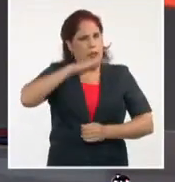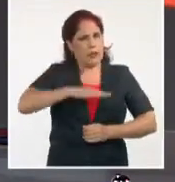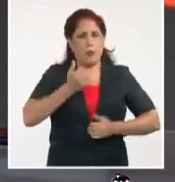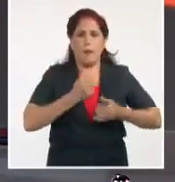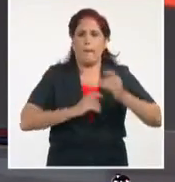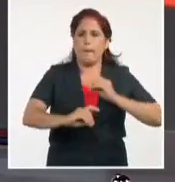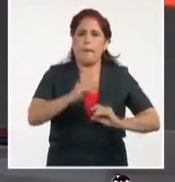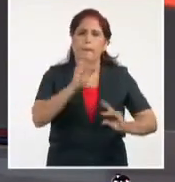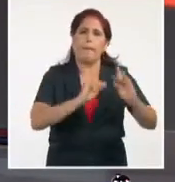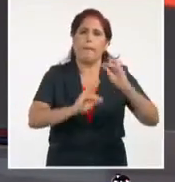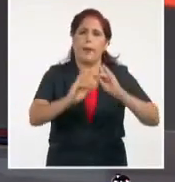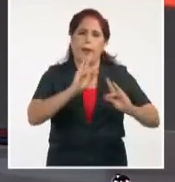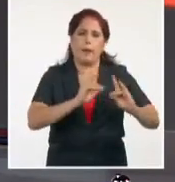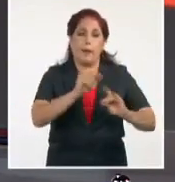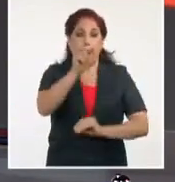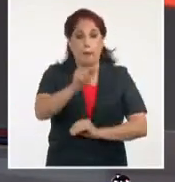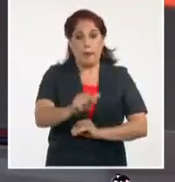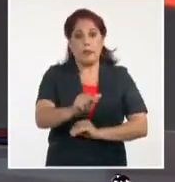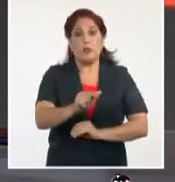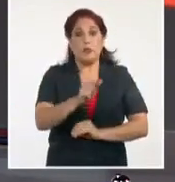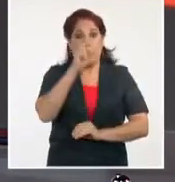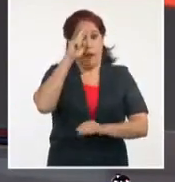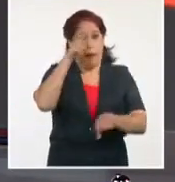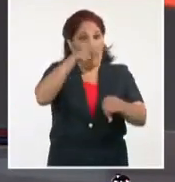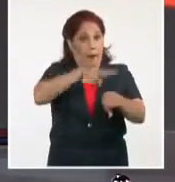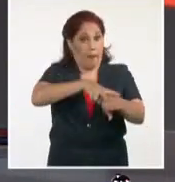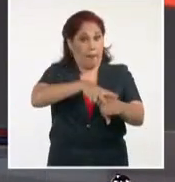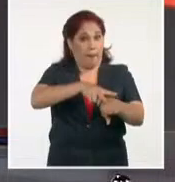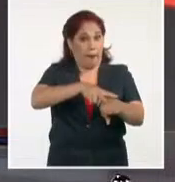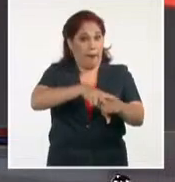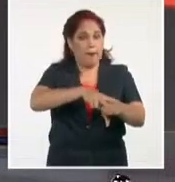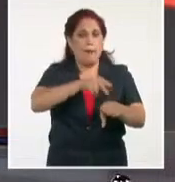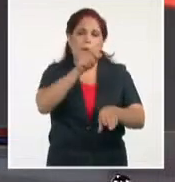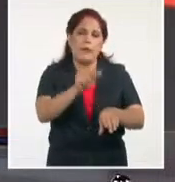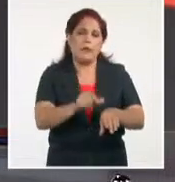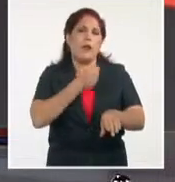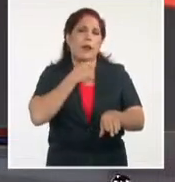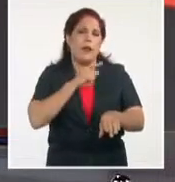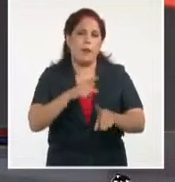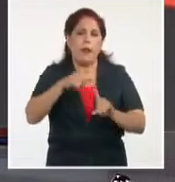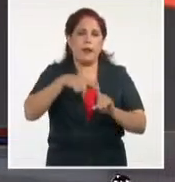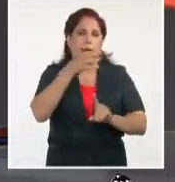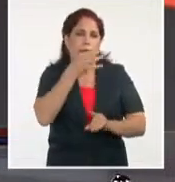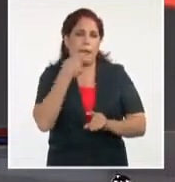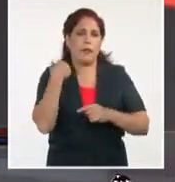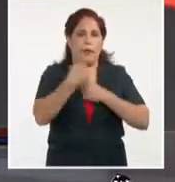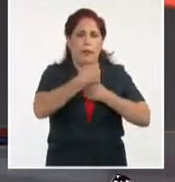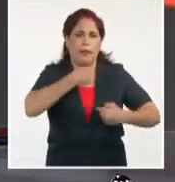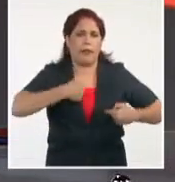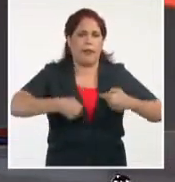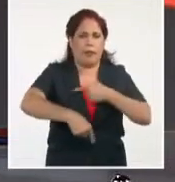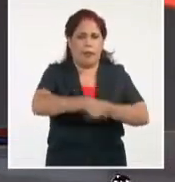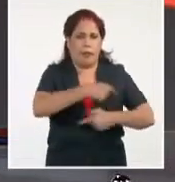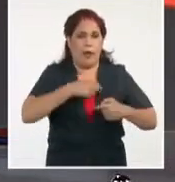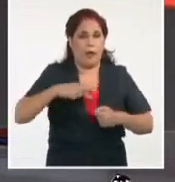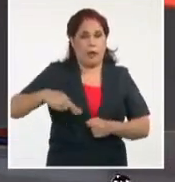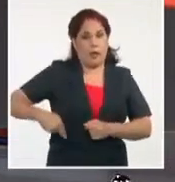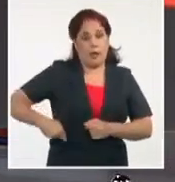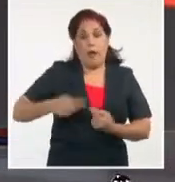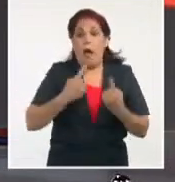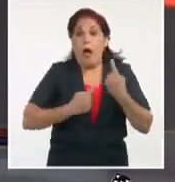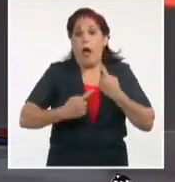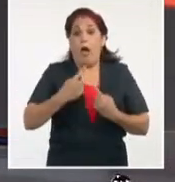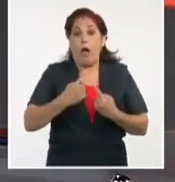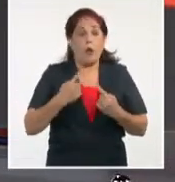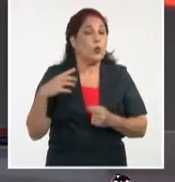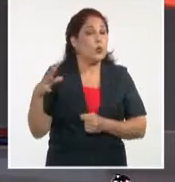nacidos, pacientes que están postrados, personas que están en tratamiento dialítico, insuficiente renal, en definitiva, todos